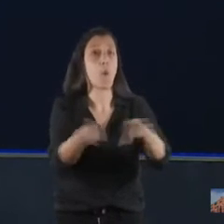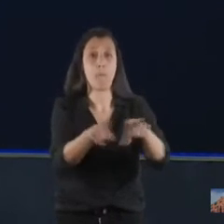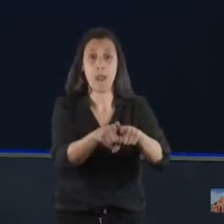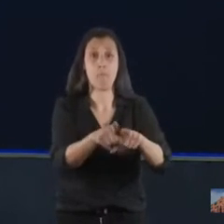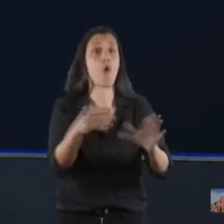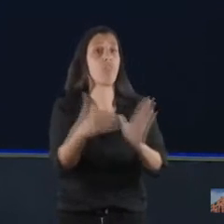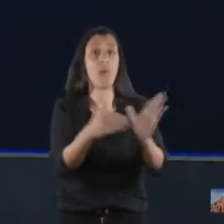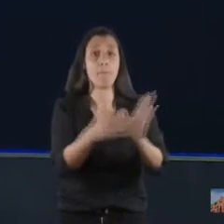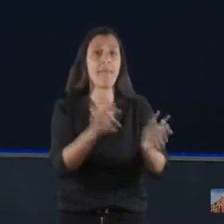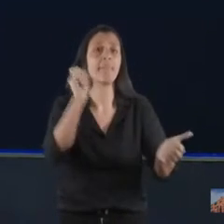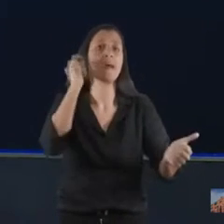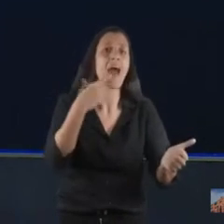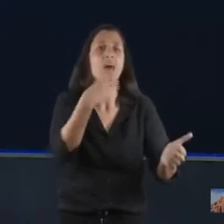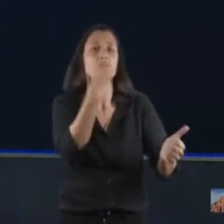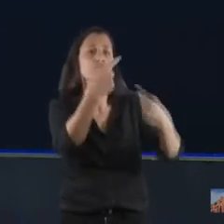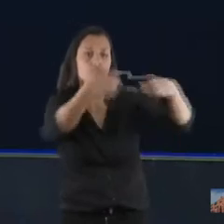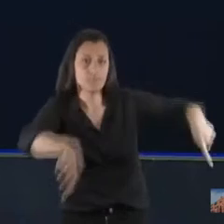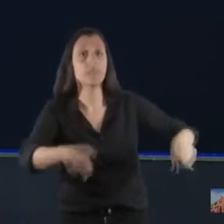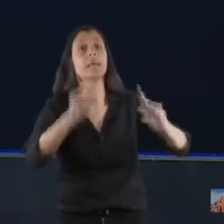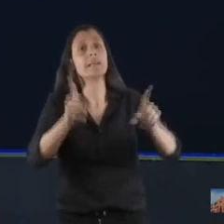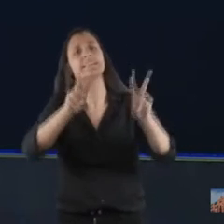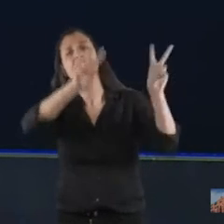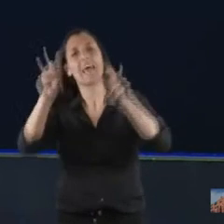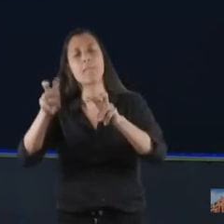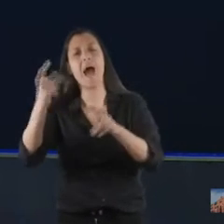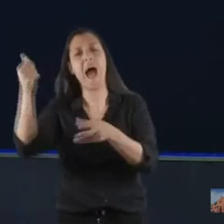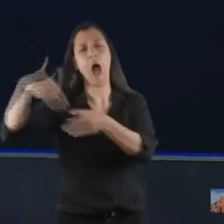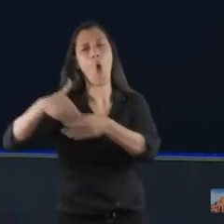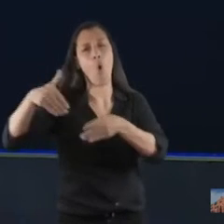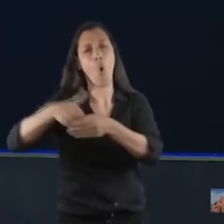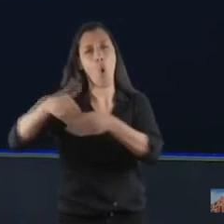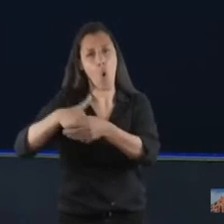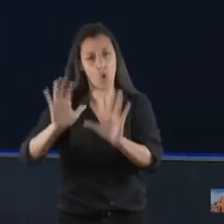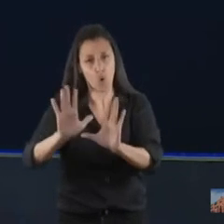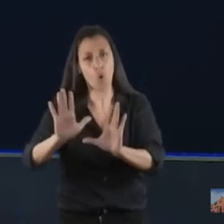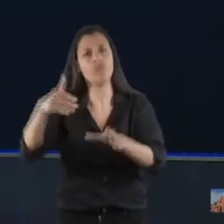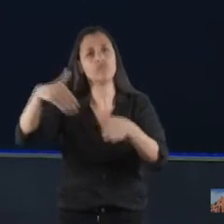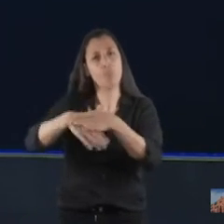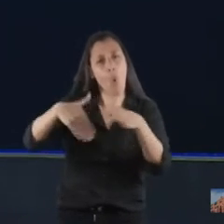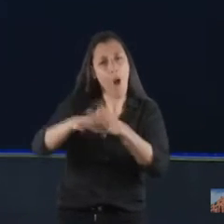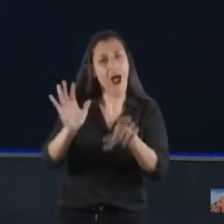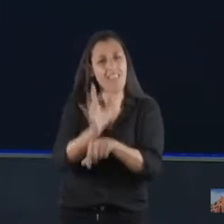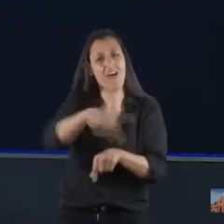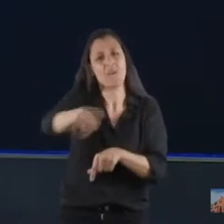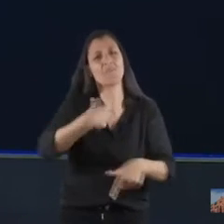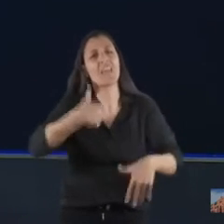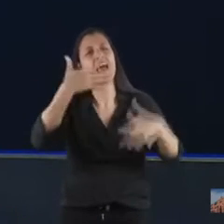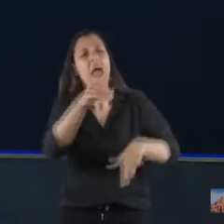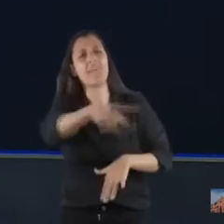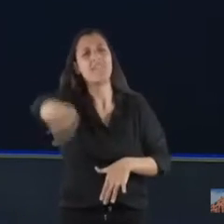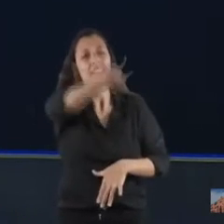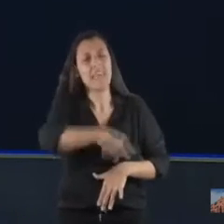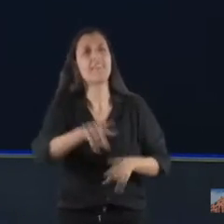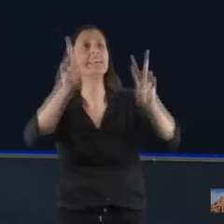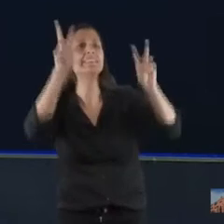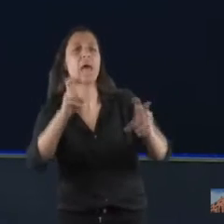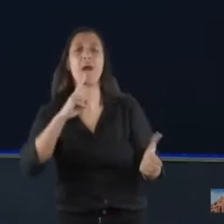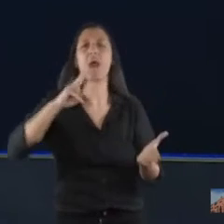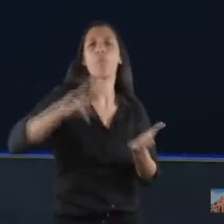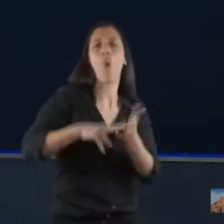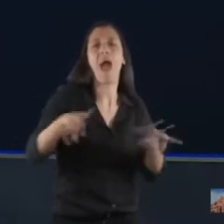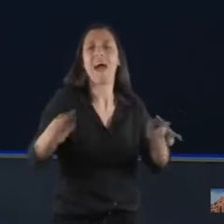consumo respecto del ahorro me gustaría que entendamos que más allá del ahorro fiscal que es